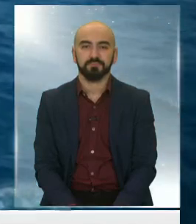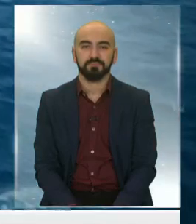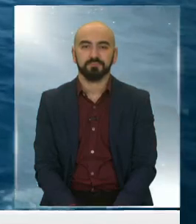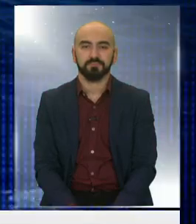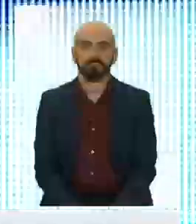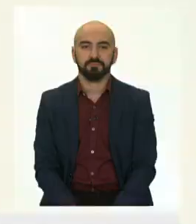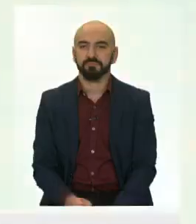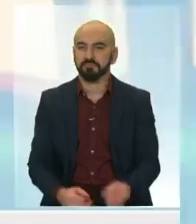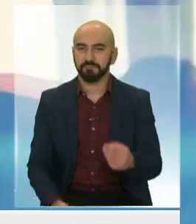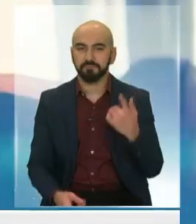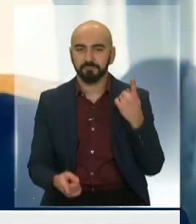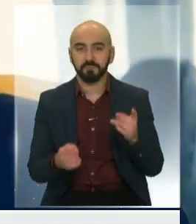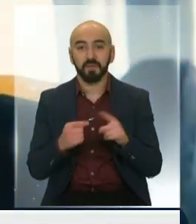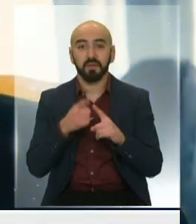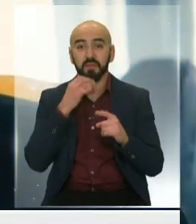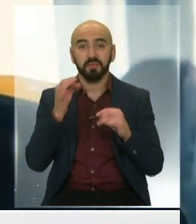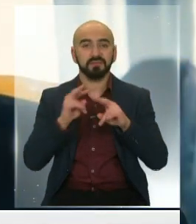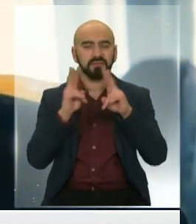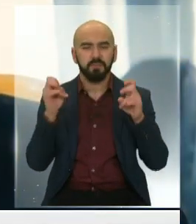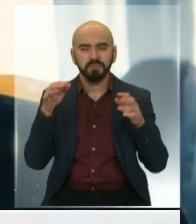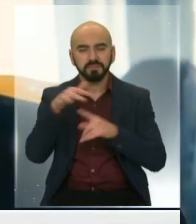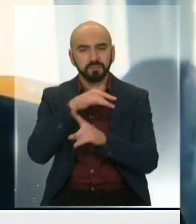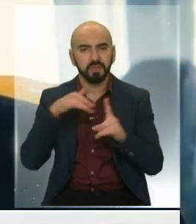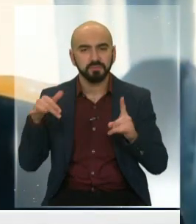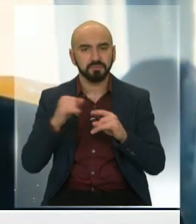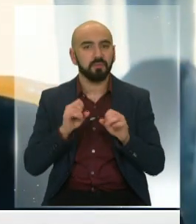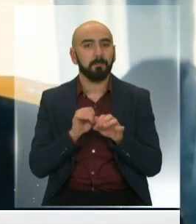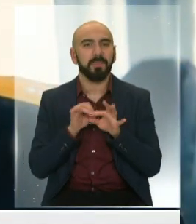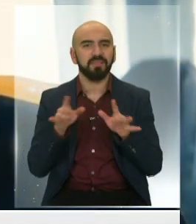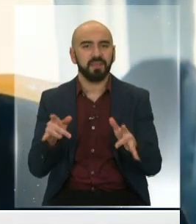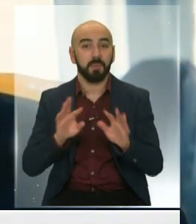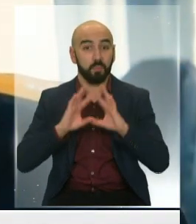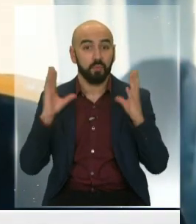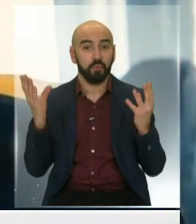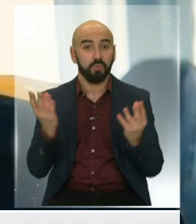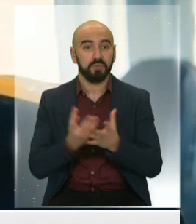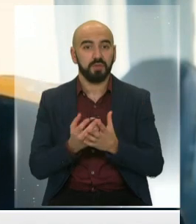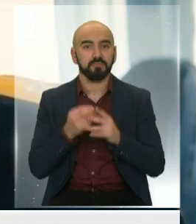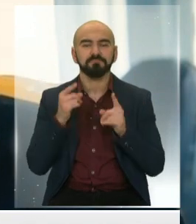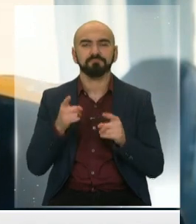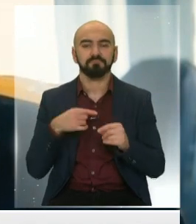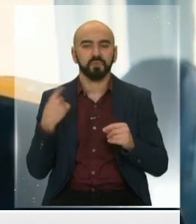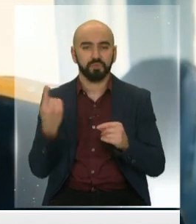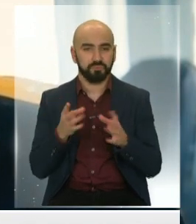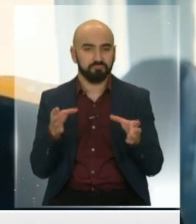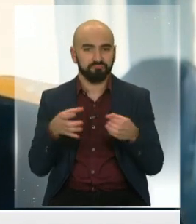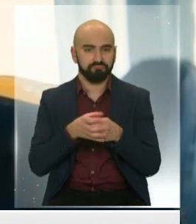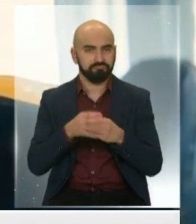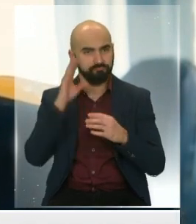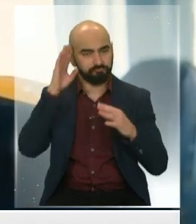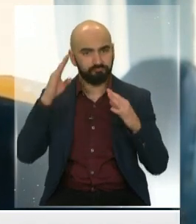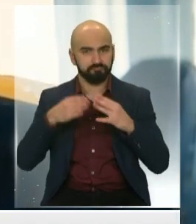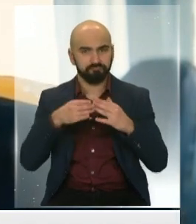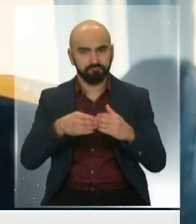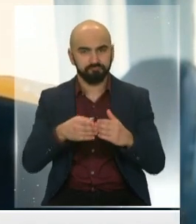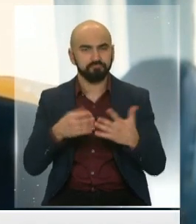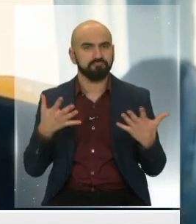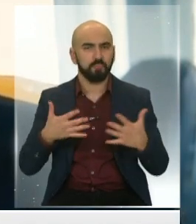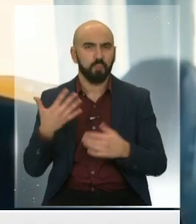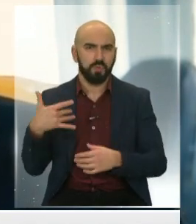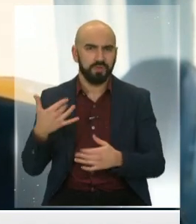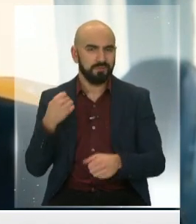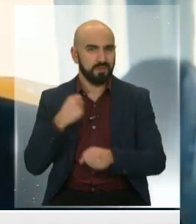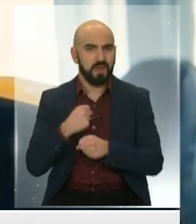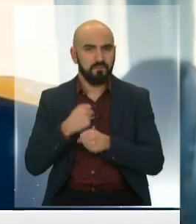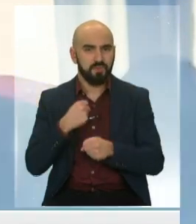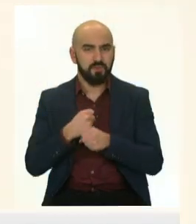Dotaciones de la escuadra. En el marco de la pandemia mundial que hoy nos afecta, nuestra Armada se encuentra desarrollando una importante labor en